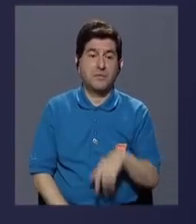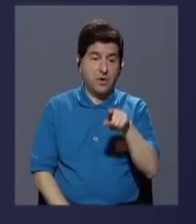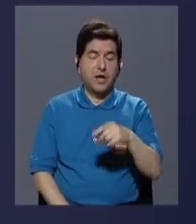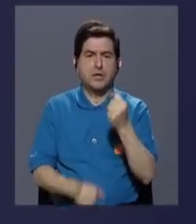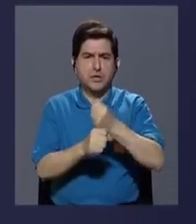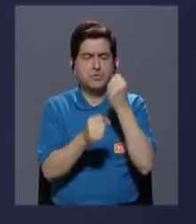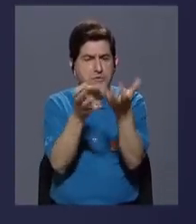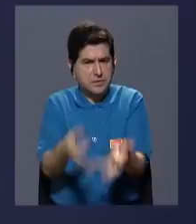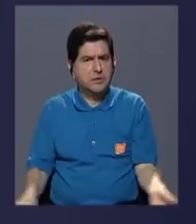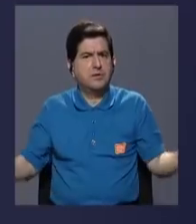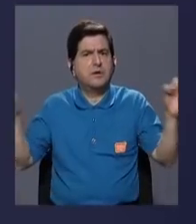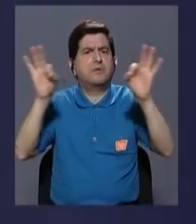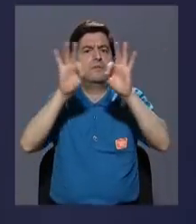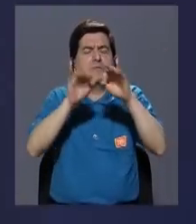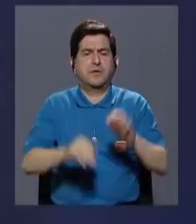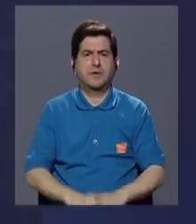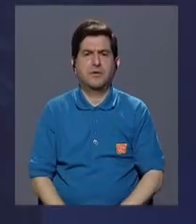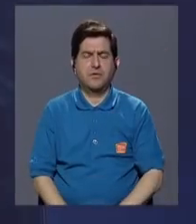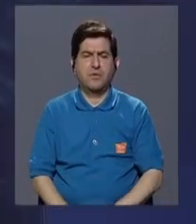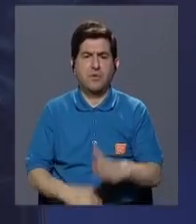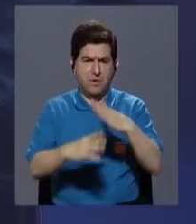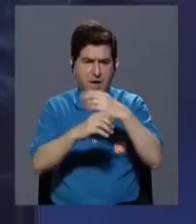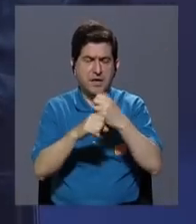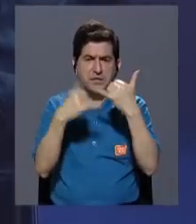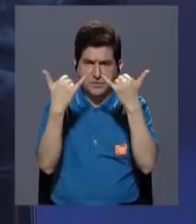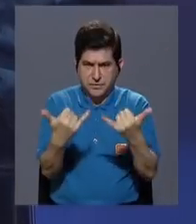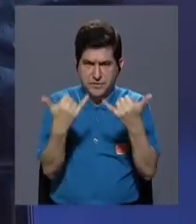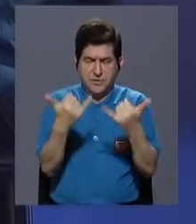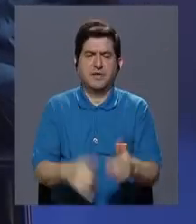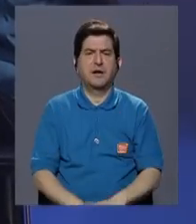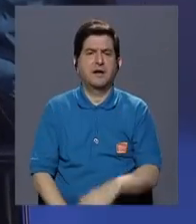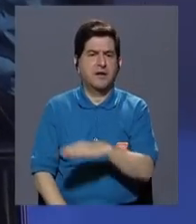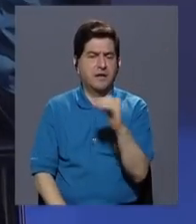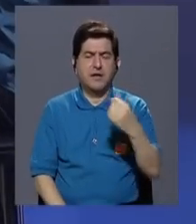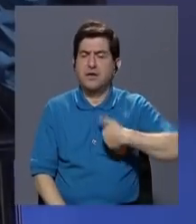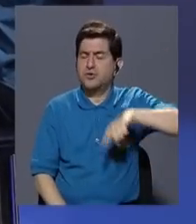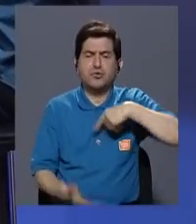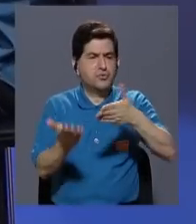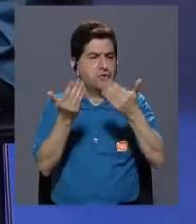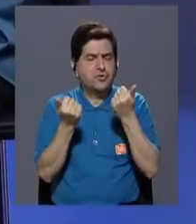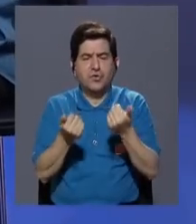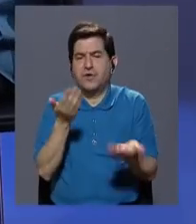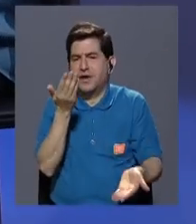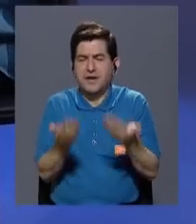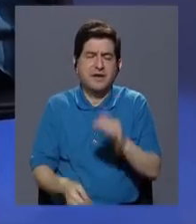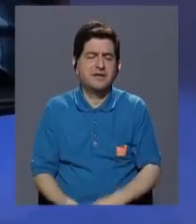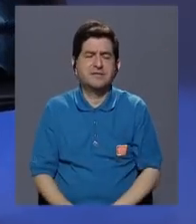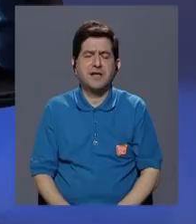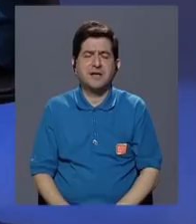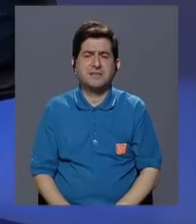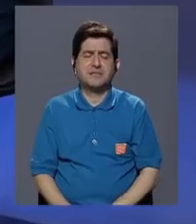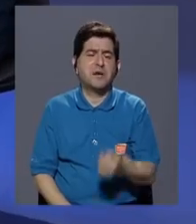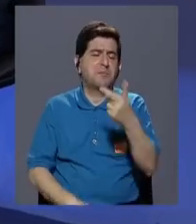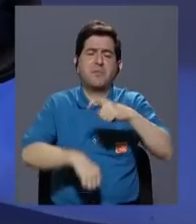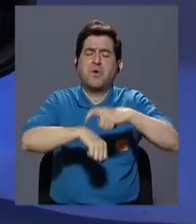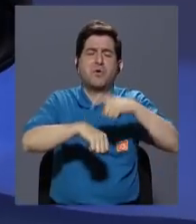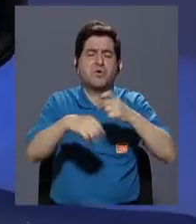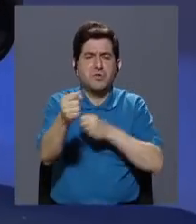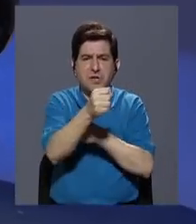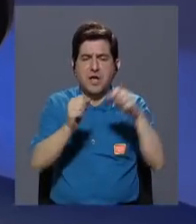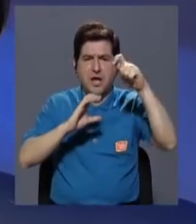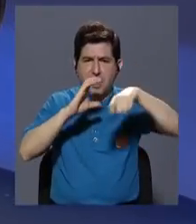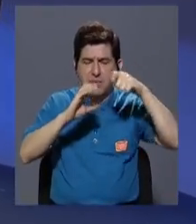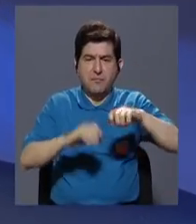el que se ha hecho no quisiéramos que fuera tan efímera su paso por las salas alguna otra proyección